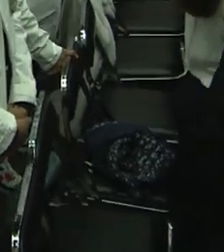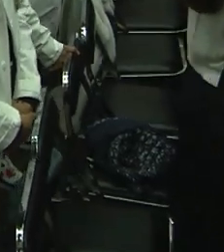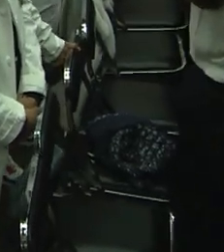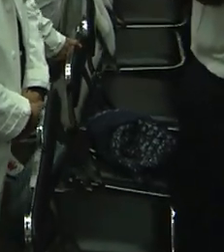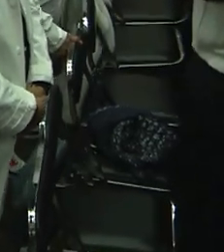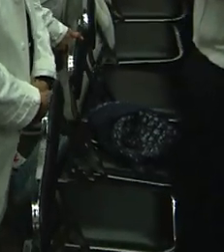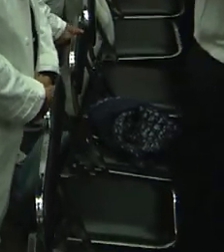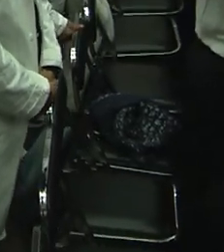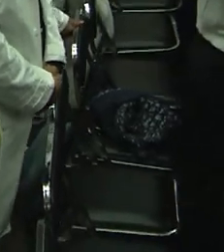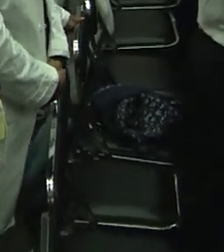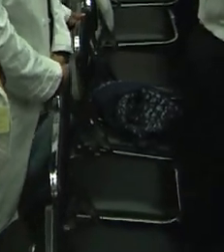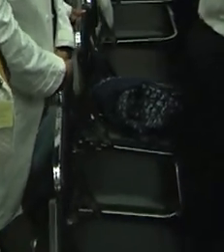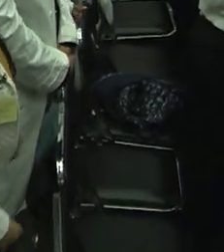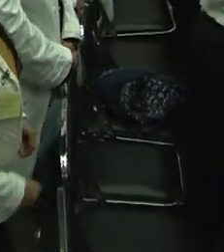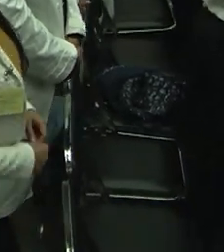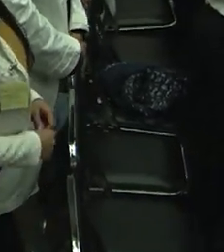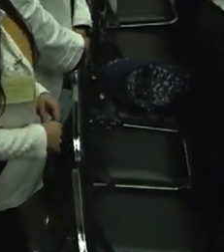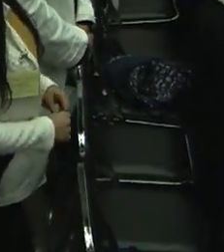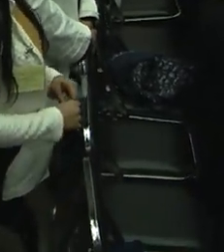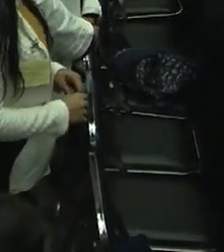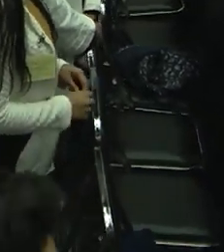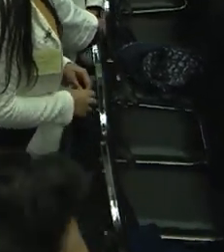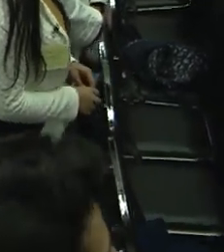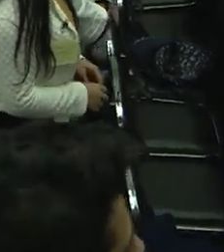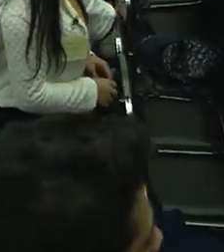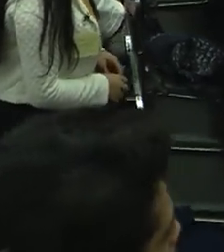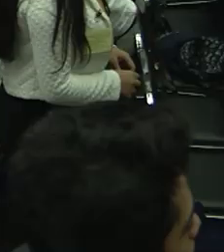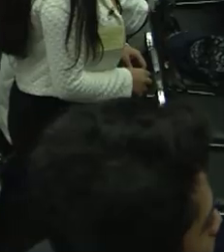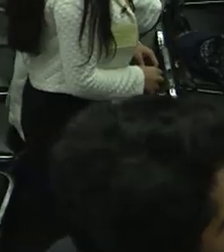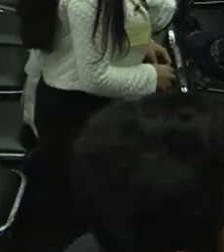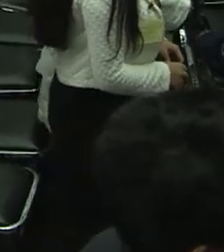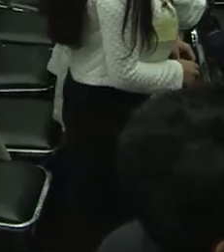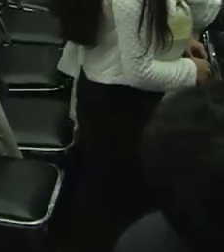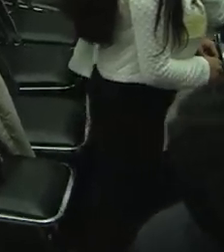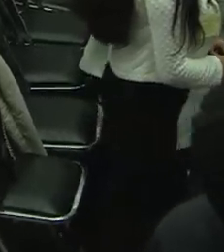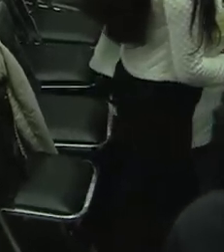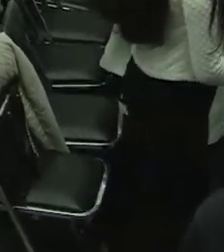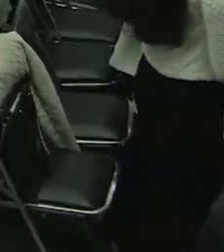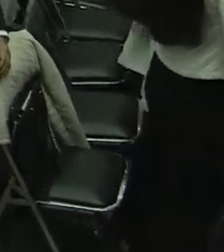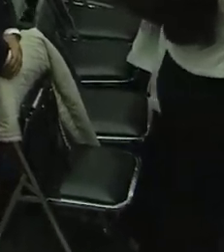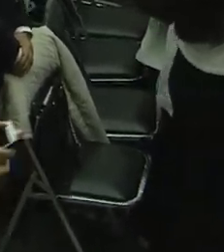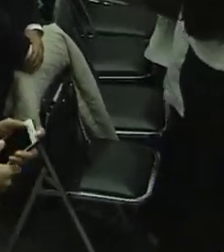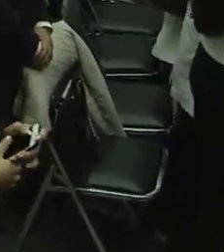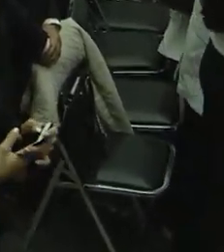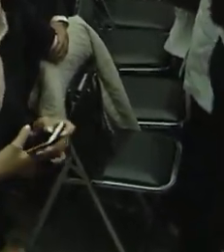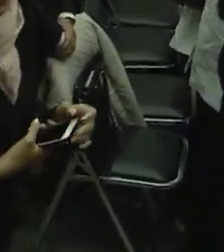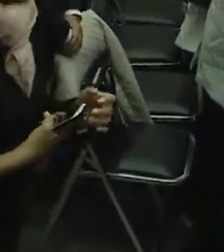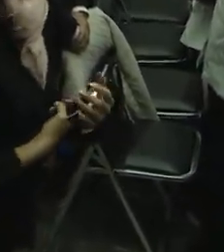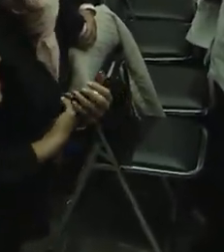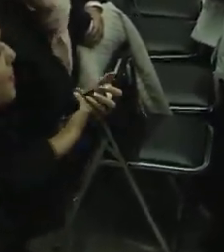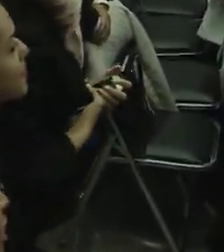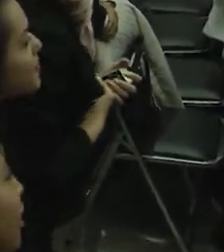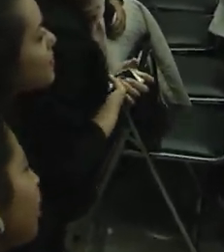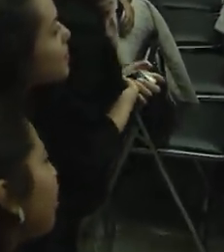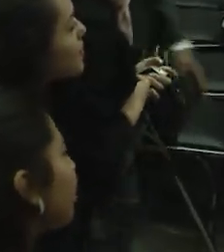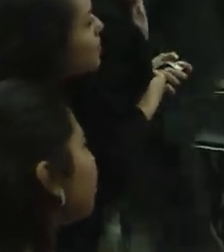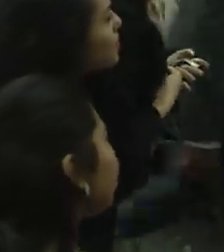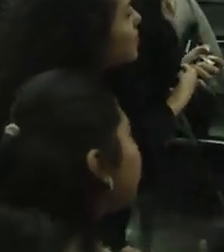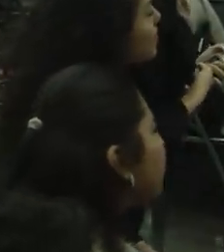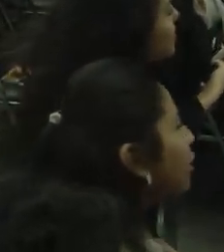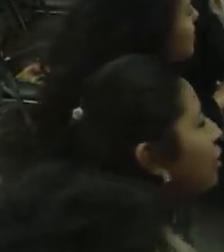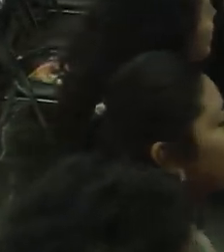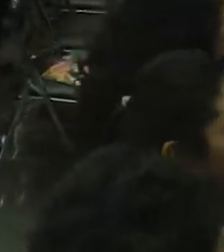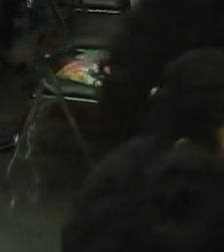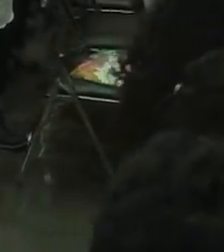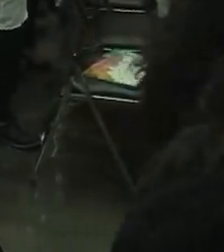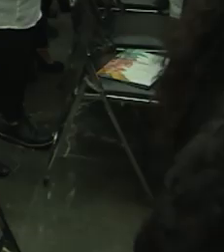proyecto cultural y educativo más grande de méxico es considerada la institución más importante en el mundo de habla hispana se dice pues